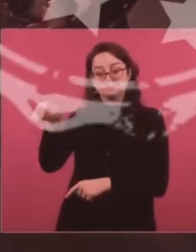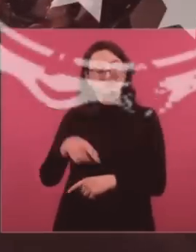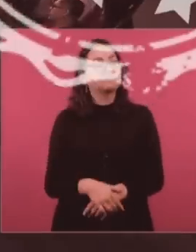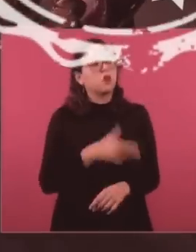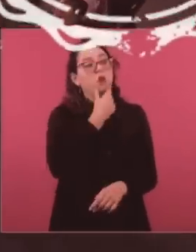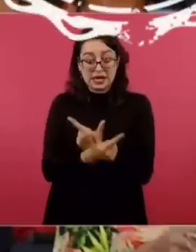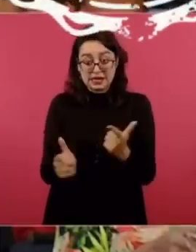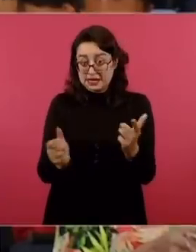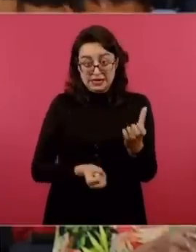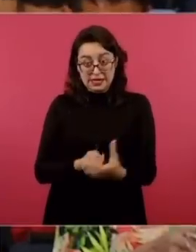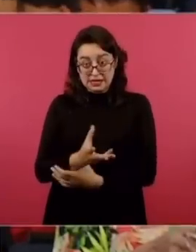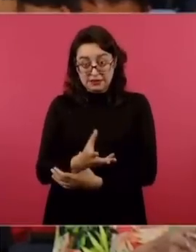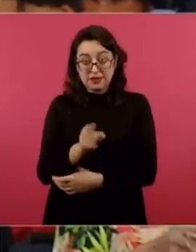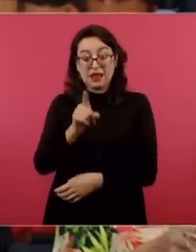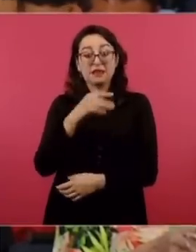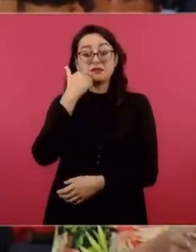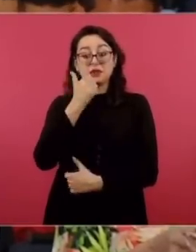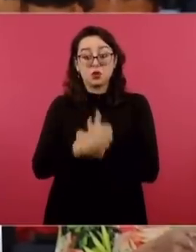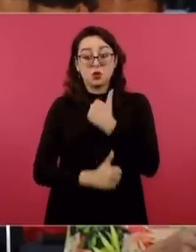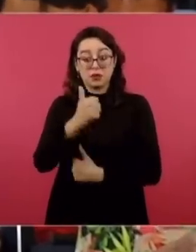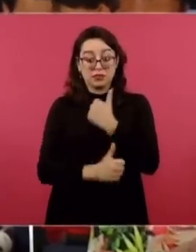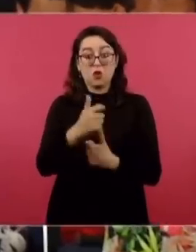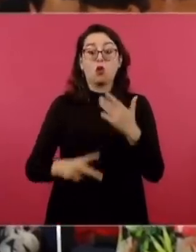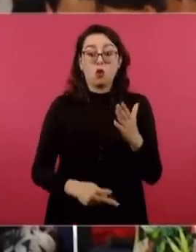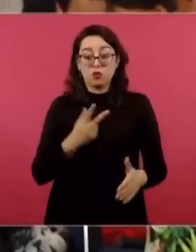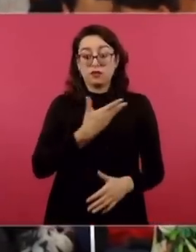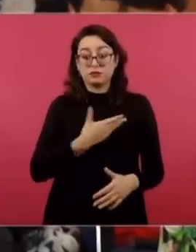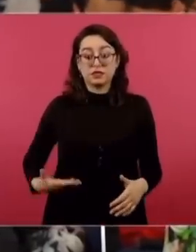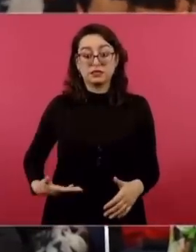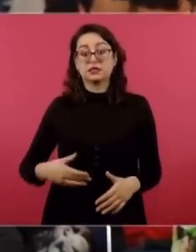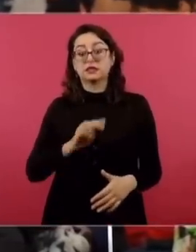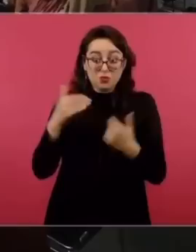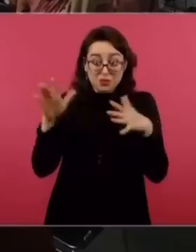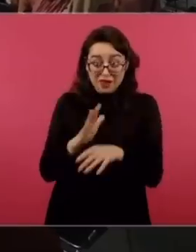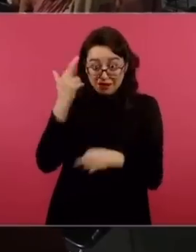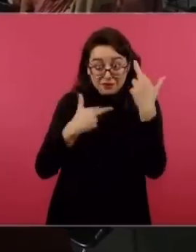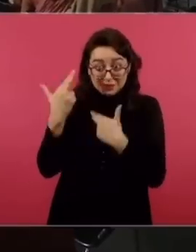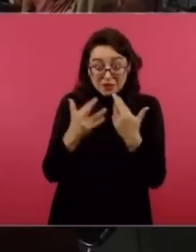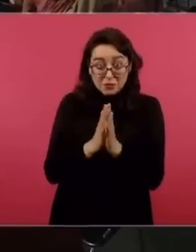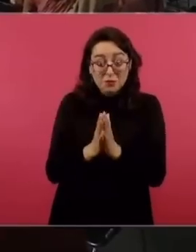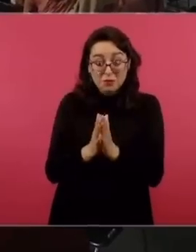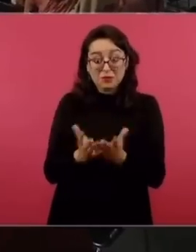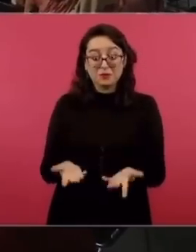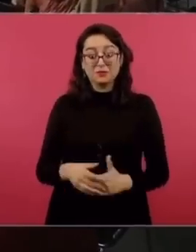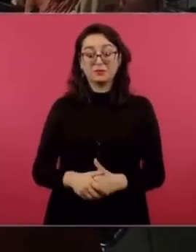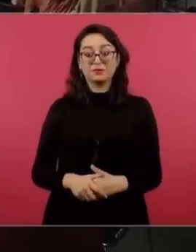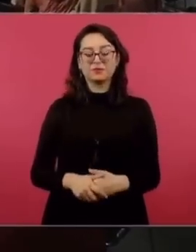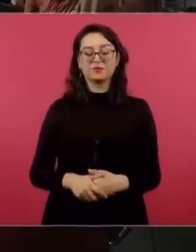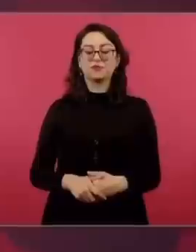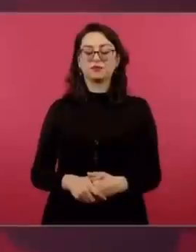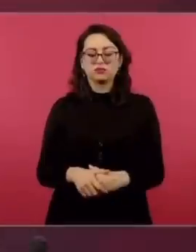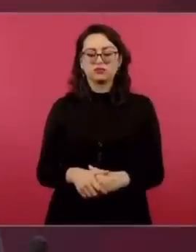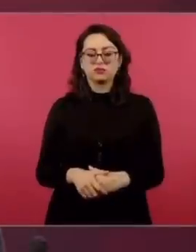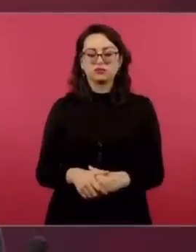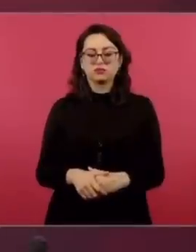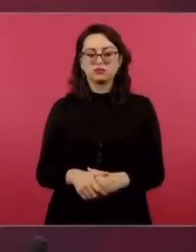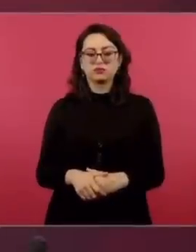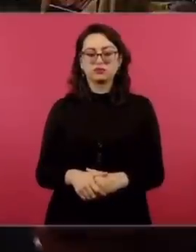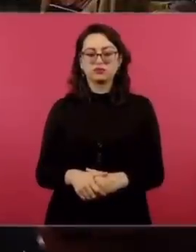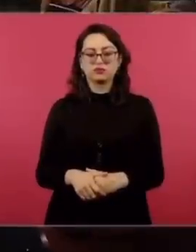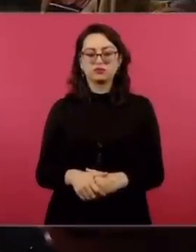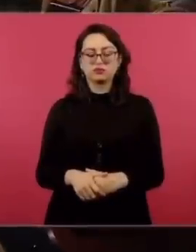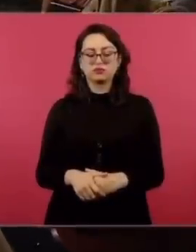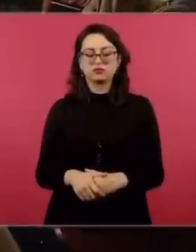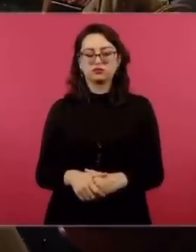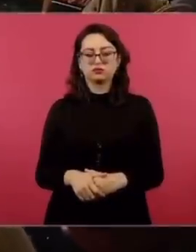Marco Antonio García Morales pretende ser el candidato a la presidencia municipal por Morena en Tlapa, Guerrero. Este, vamos a ver el tema. No